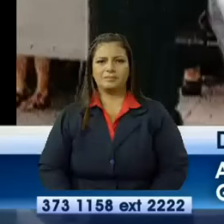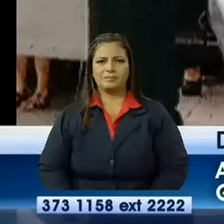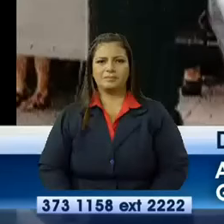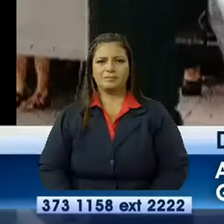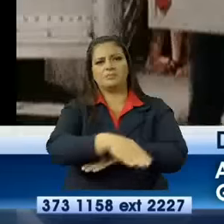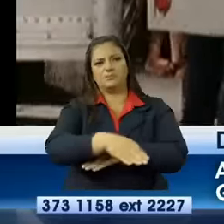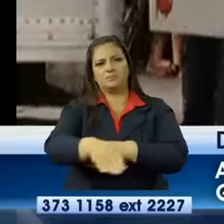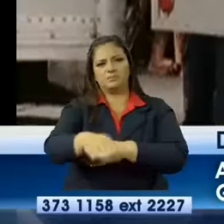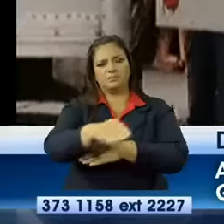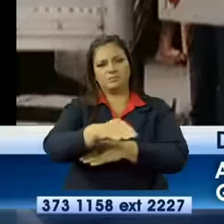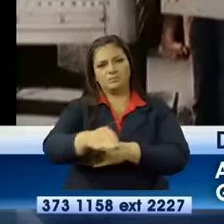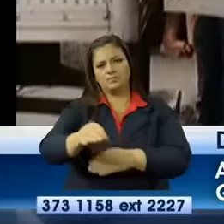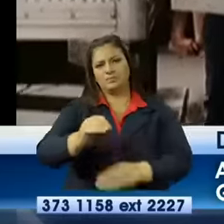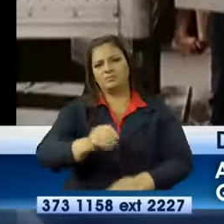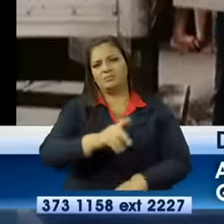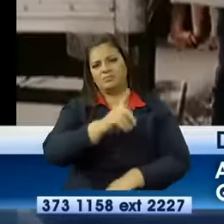rigor.